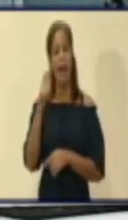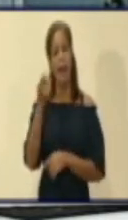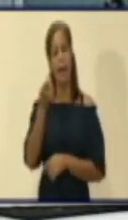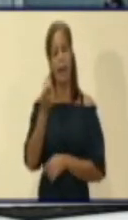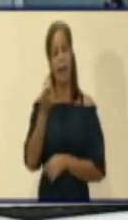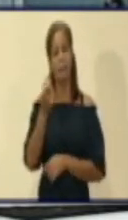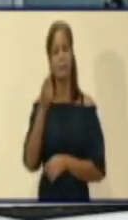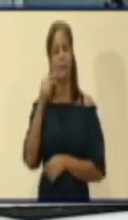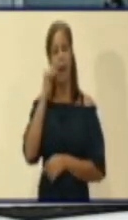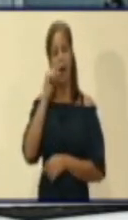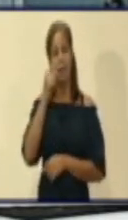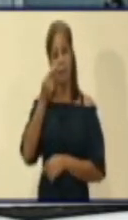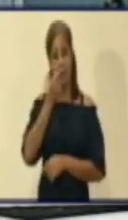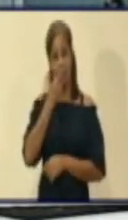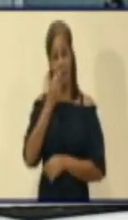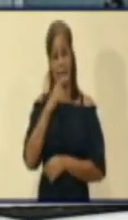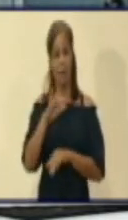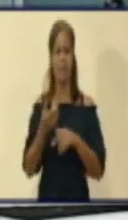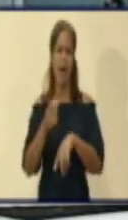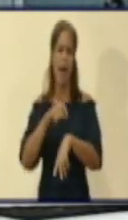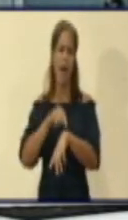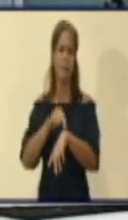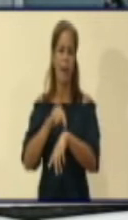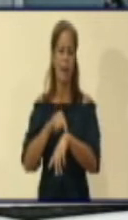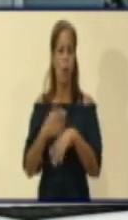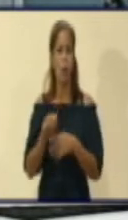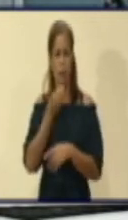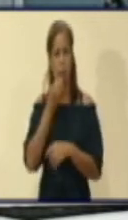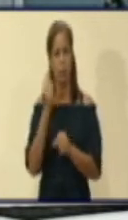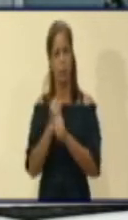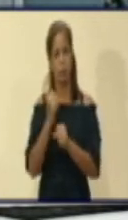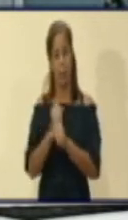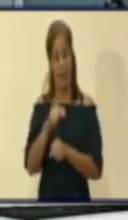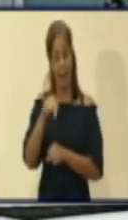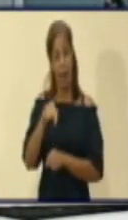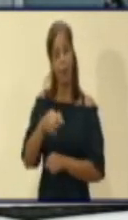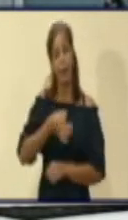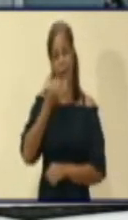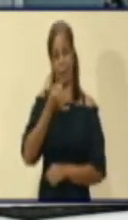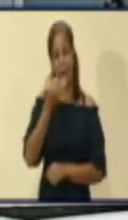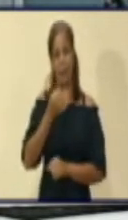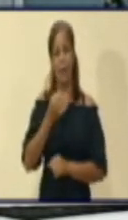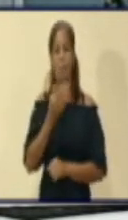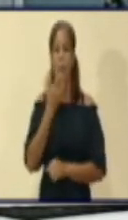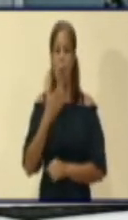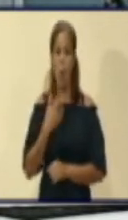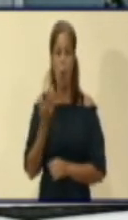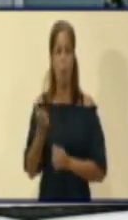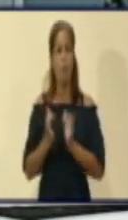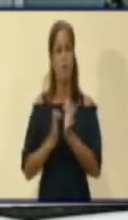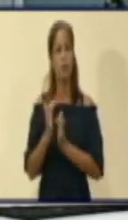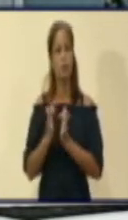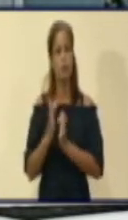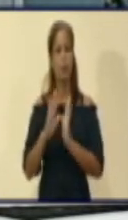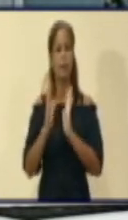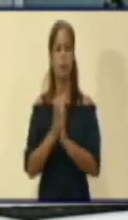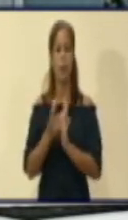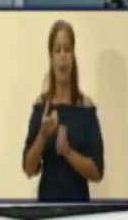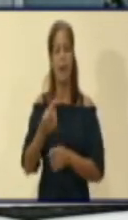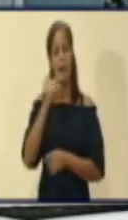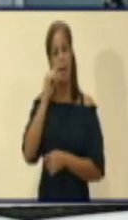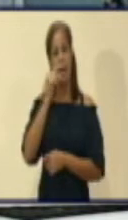hasta qué hora tenemos que brindar servicios nosotros bueno se va a explicar en el programa hoy cómo van a funcionar las cafeterías en qué horarios